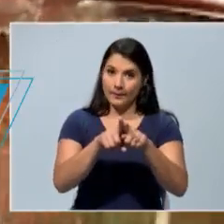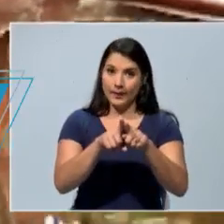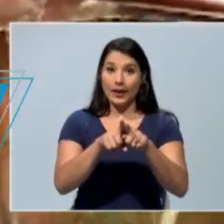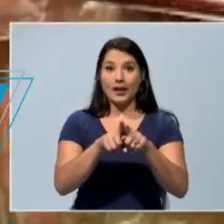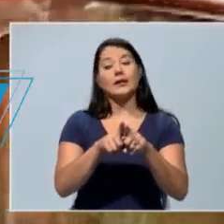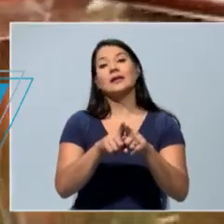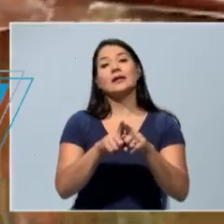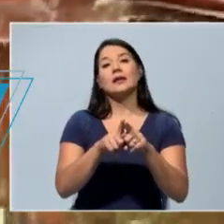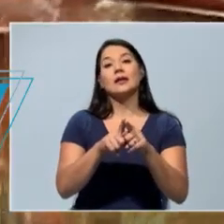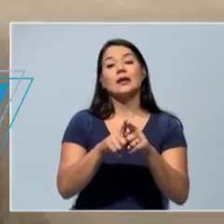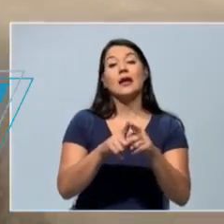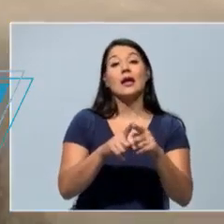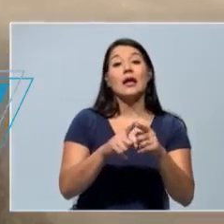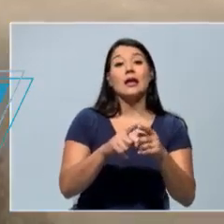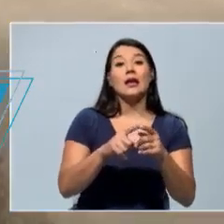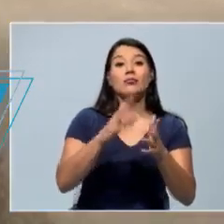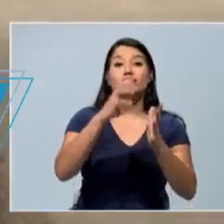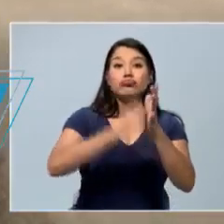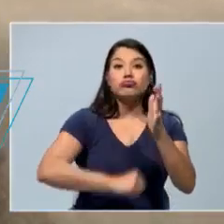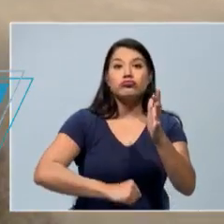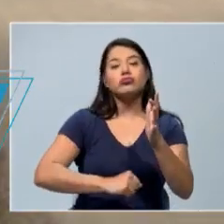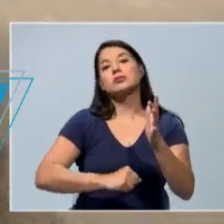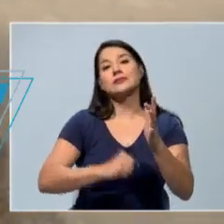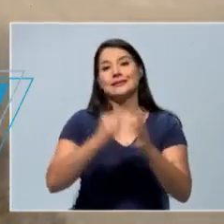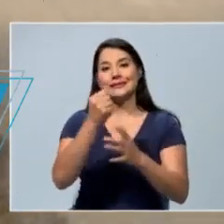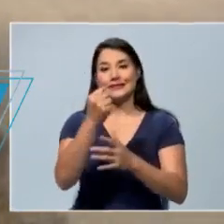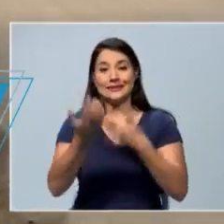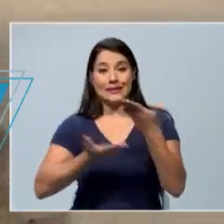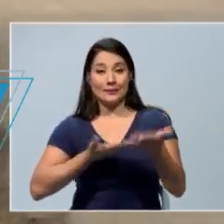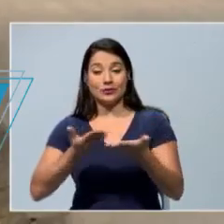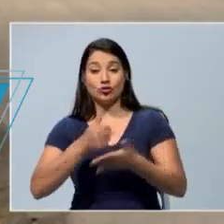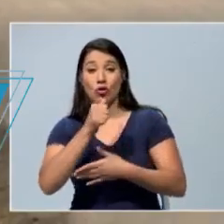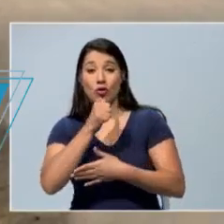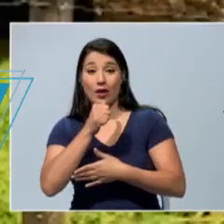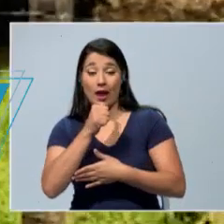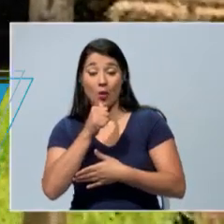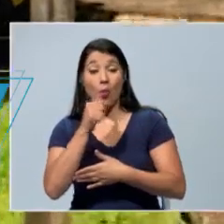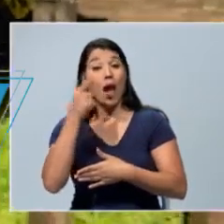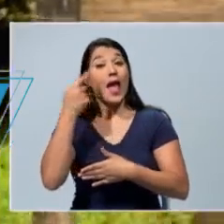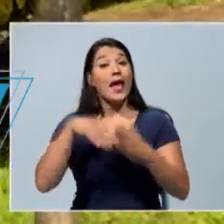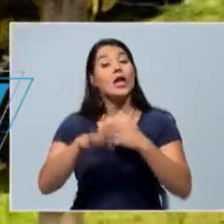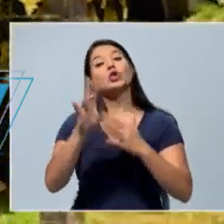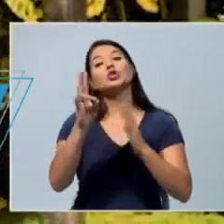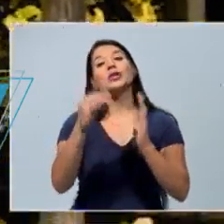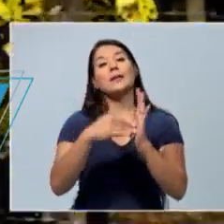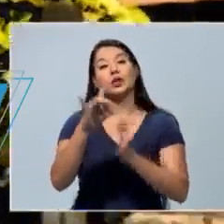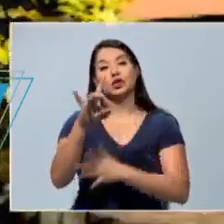falta de suministro que la empresa debe hacer en los recibos de los 7.800 usuarios afectados.